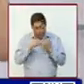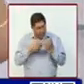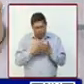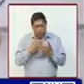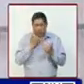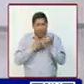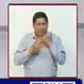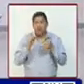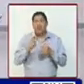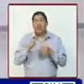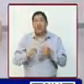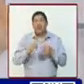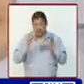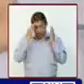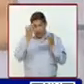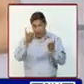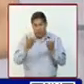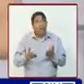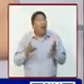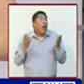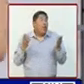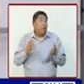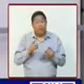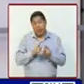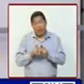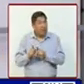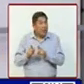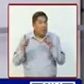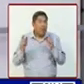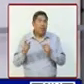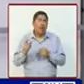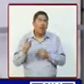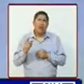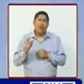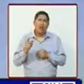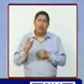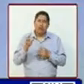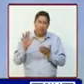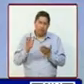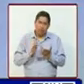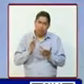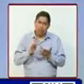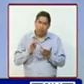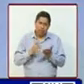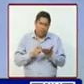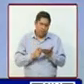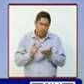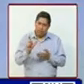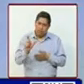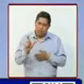referente que usted necesita saber lo va a encontrar ahí. Exacto. Y además, una vez me pasó en el aeropuerto que pude descargar mi carnet sin